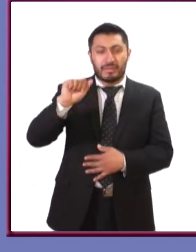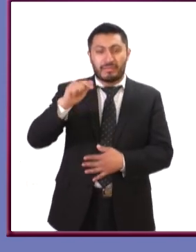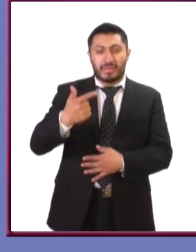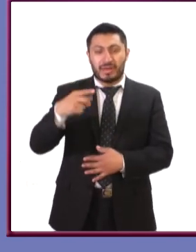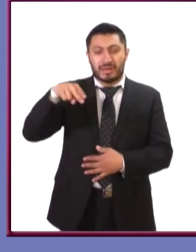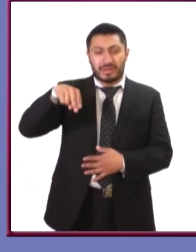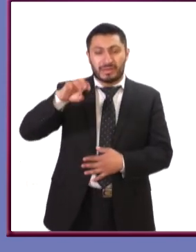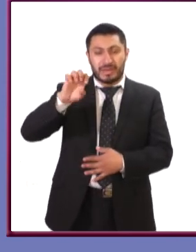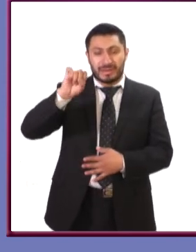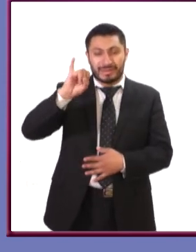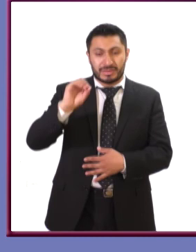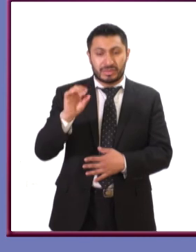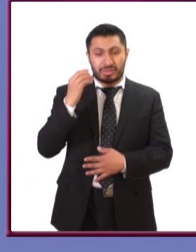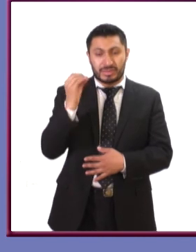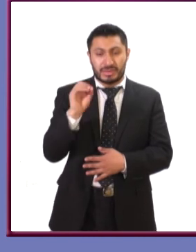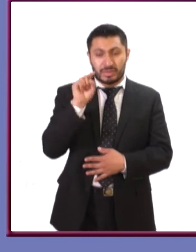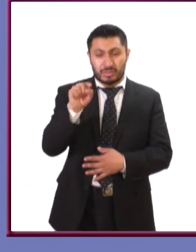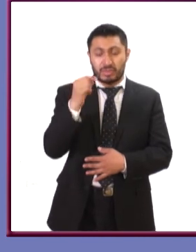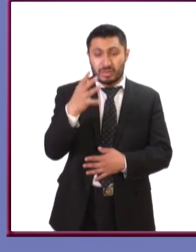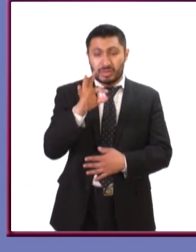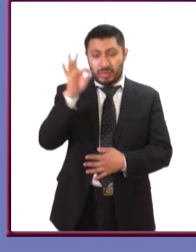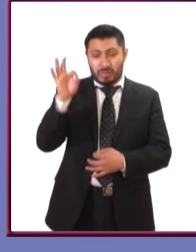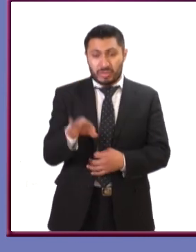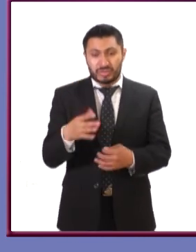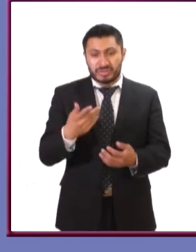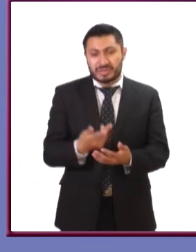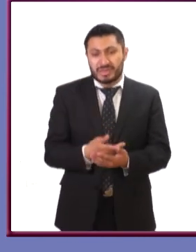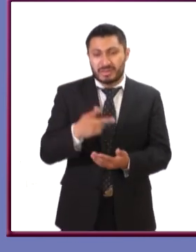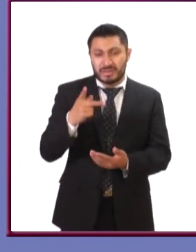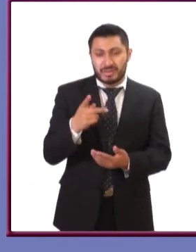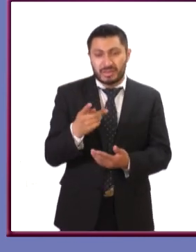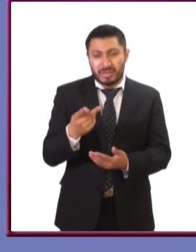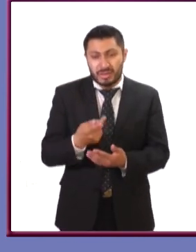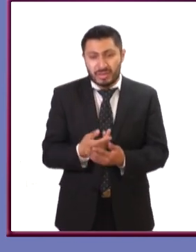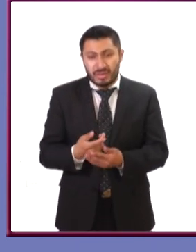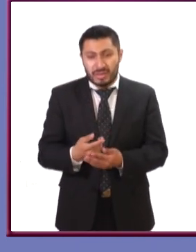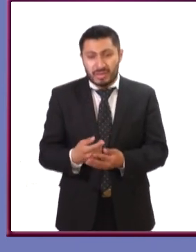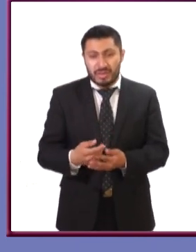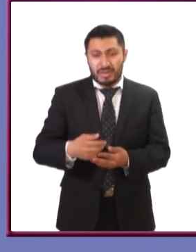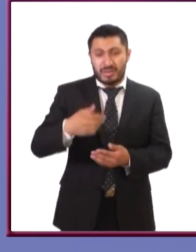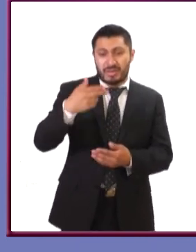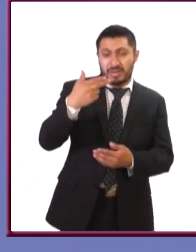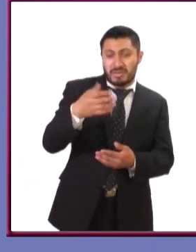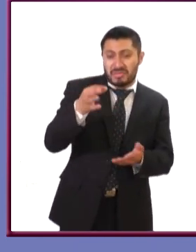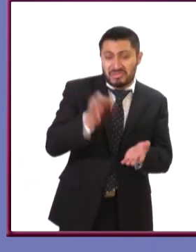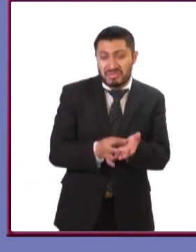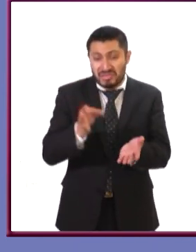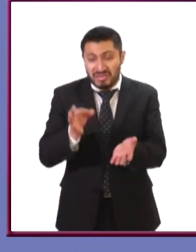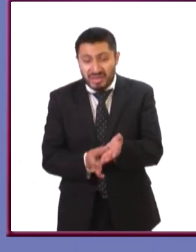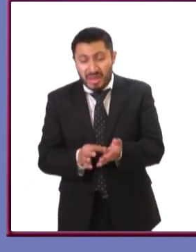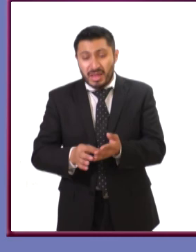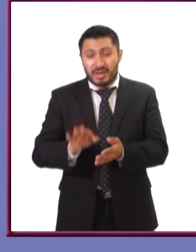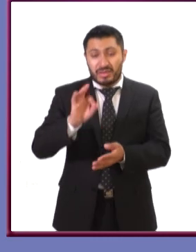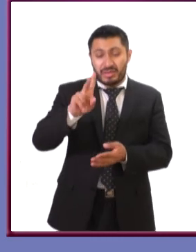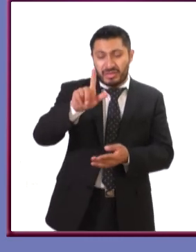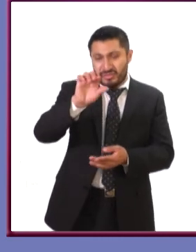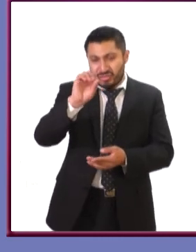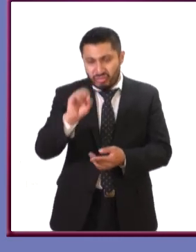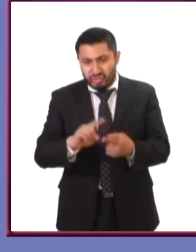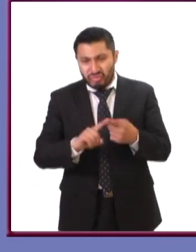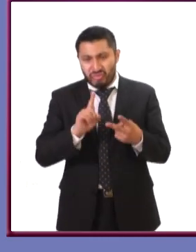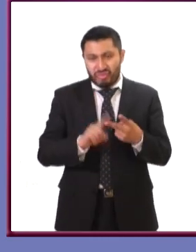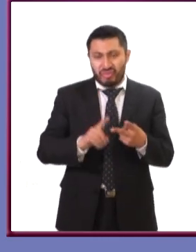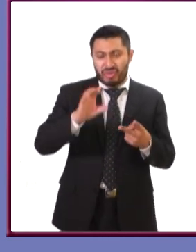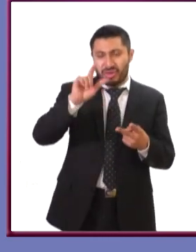y magnesio 0.05%. De hierro, flúor, zinc, cobre,